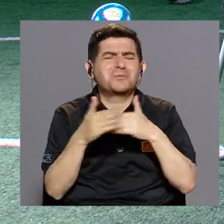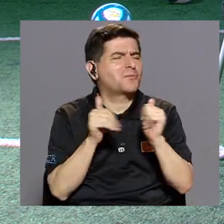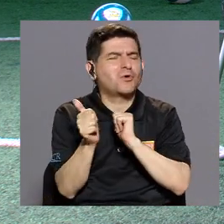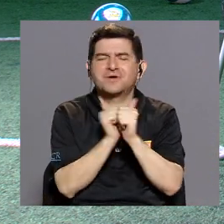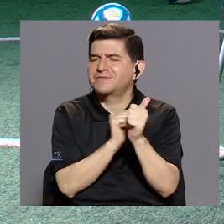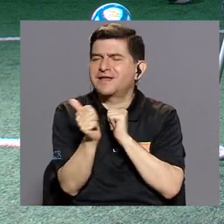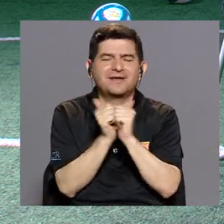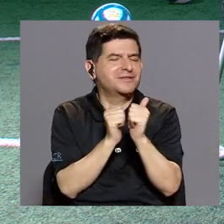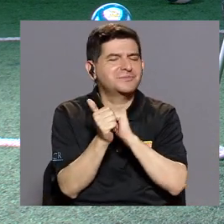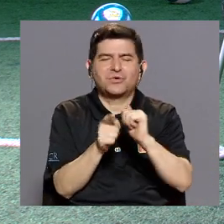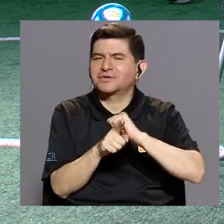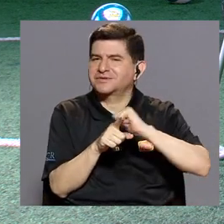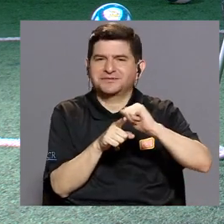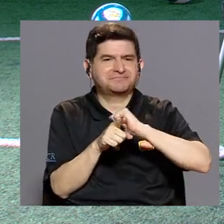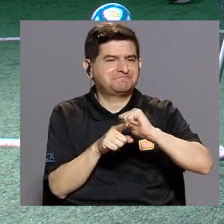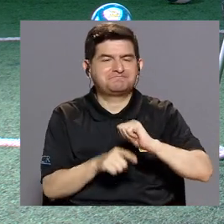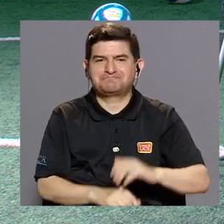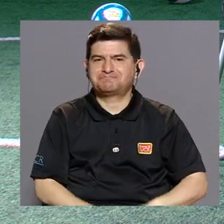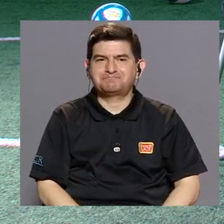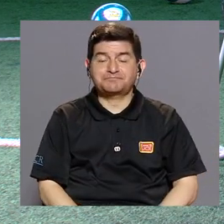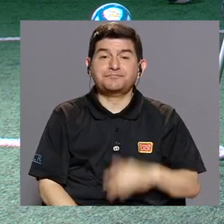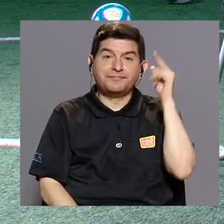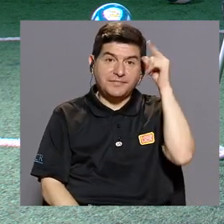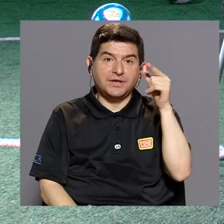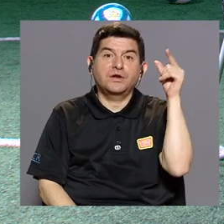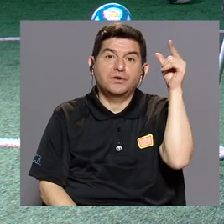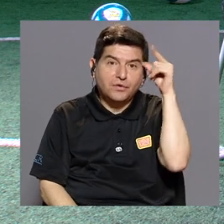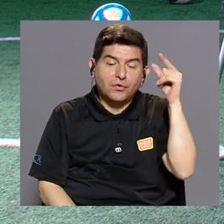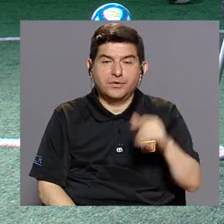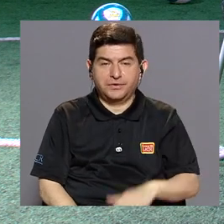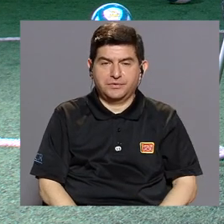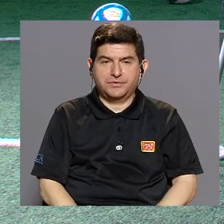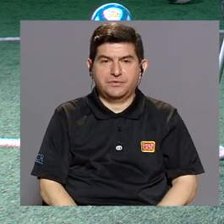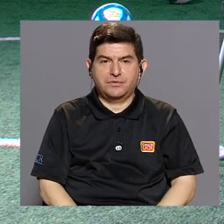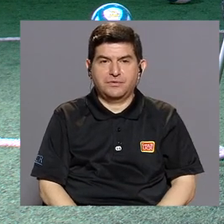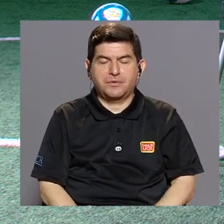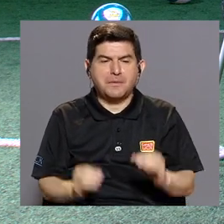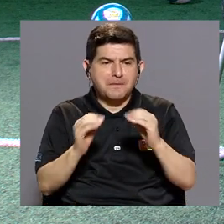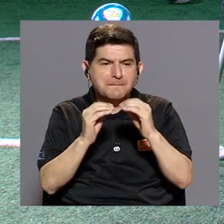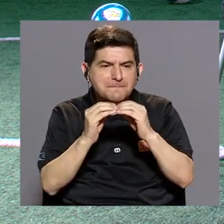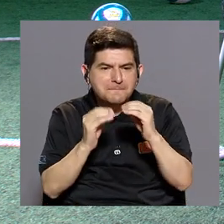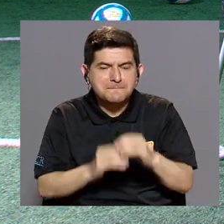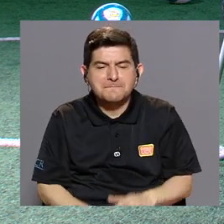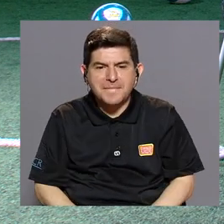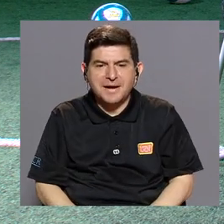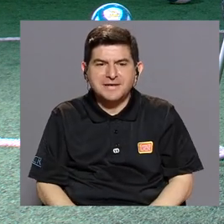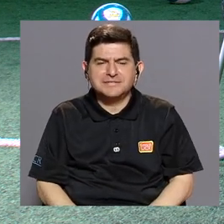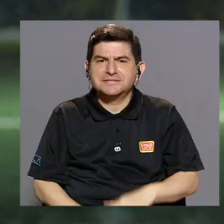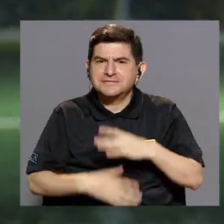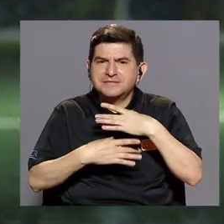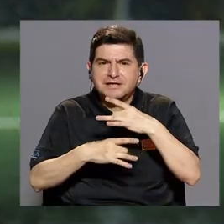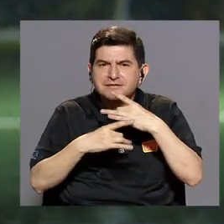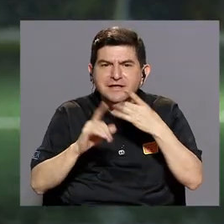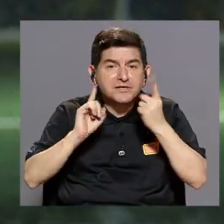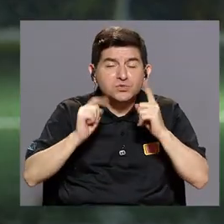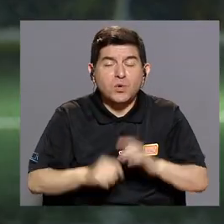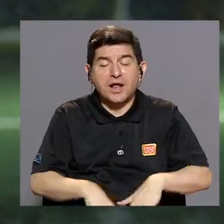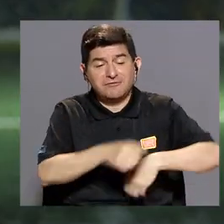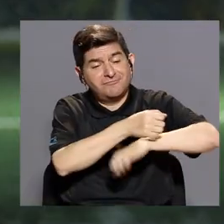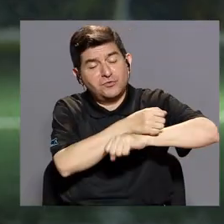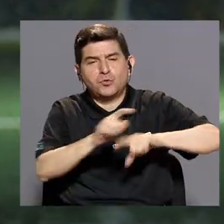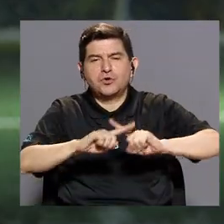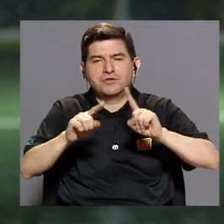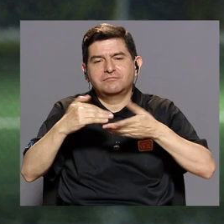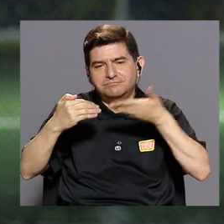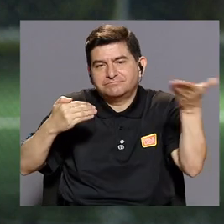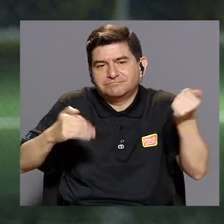independientemente del deporte que se practique, ¿verdad? Obviamente el que tiene más masa, más población es el fútbol, ¿verdad? Por un